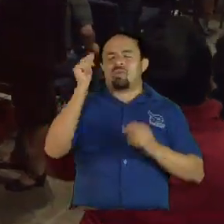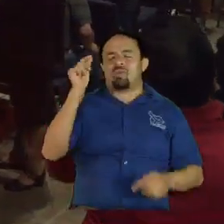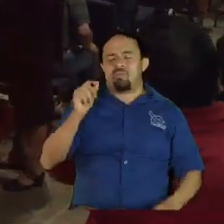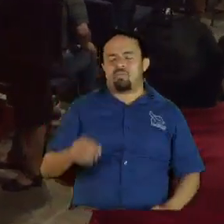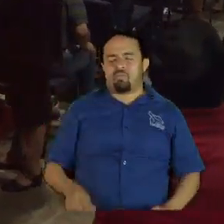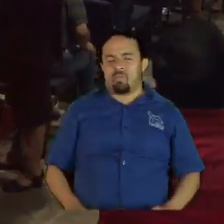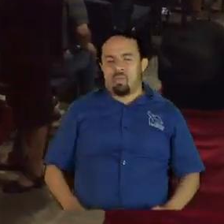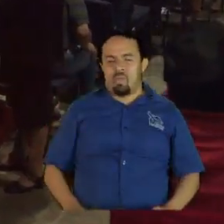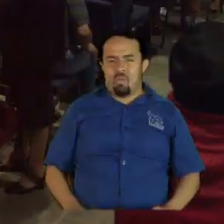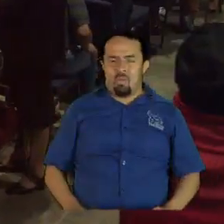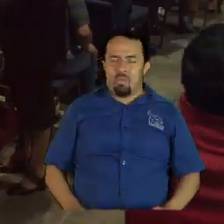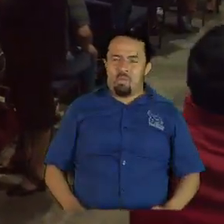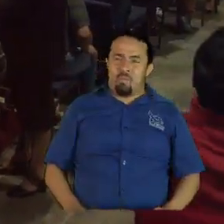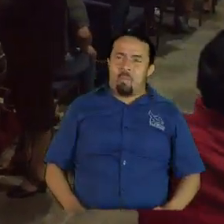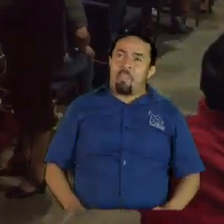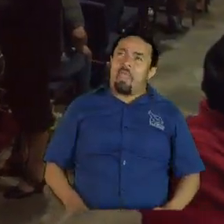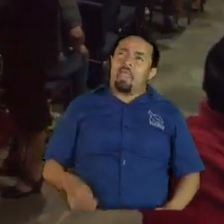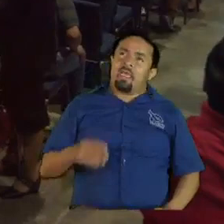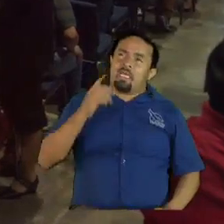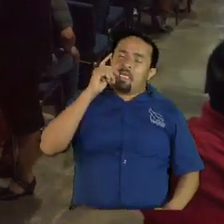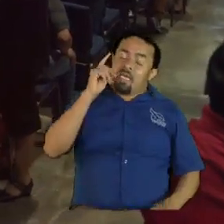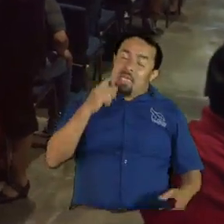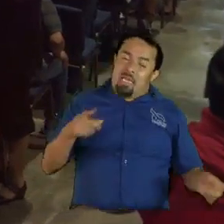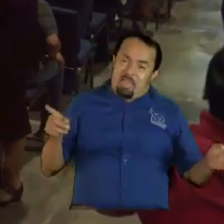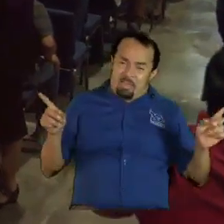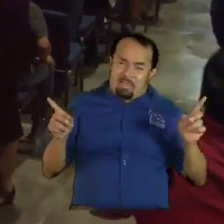oh Dios, un limpio